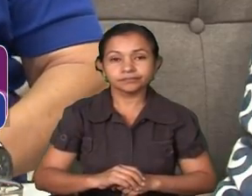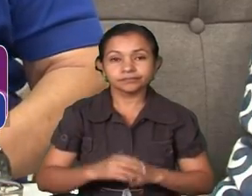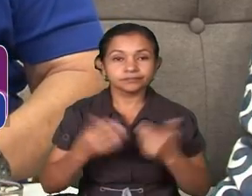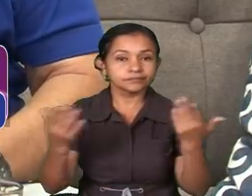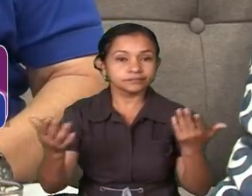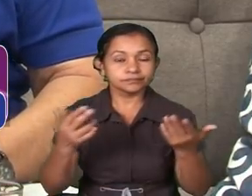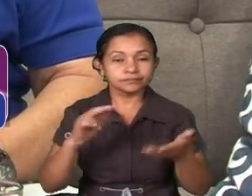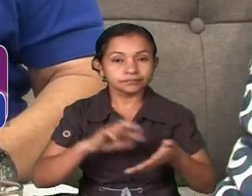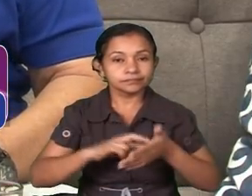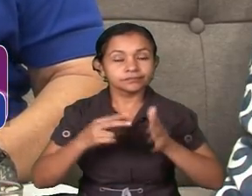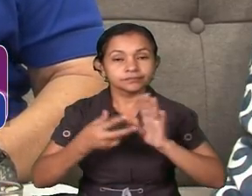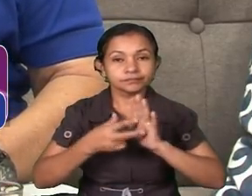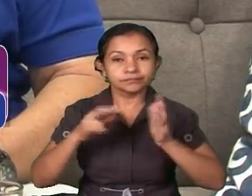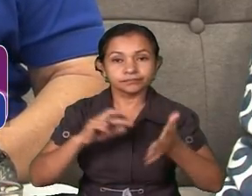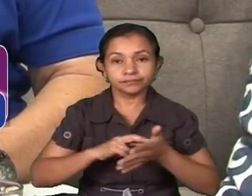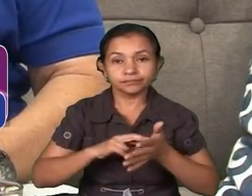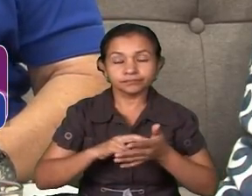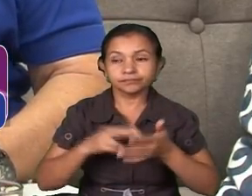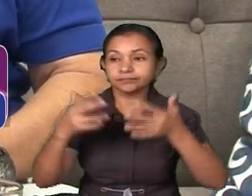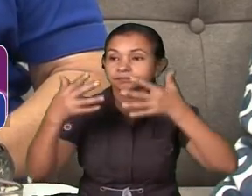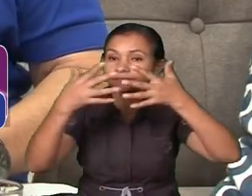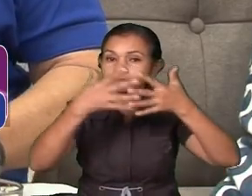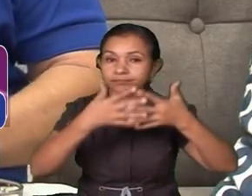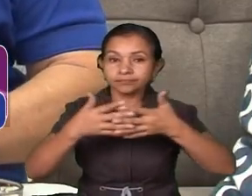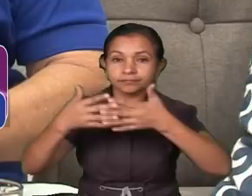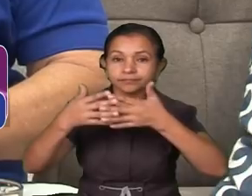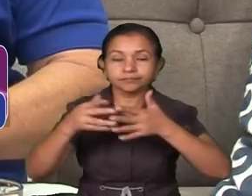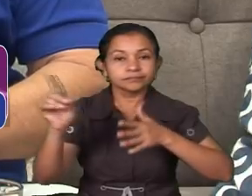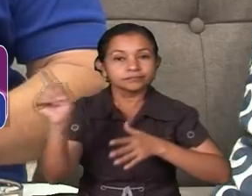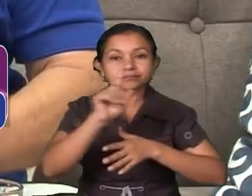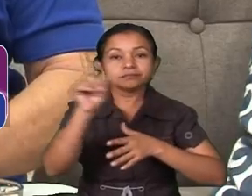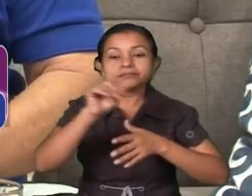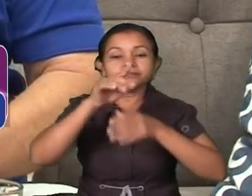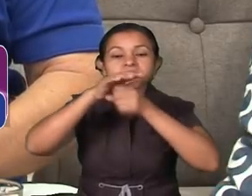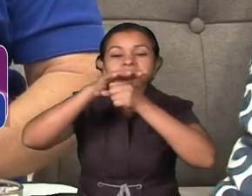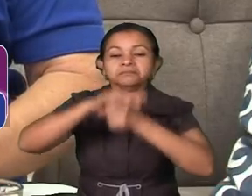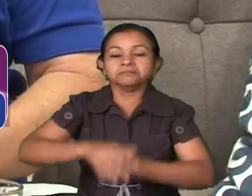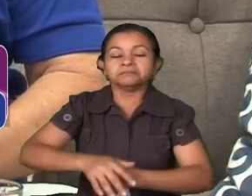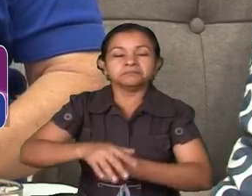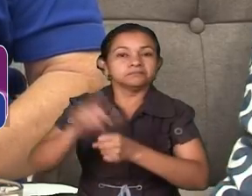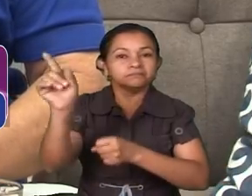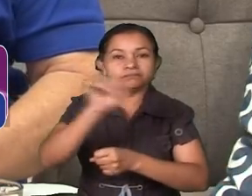Entonces, por eso es que Estados Unidos no nos puede derrotar.